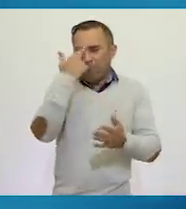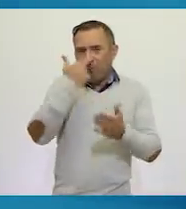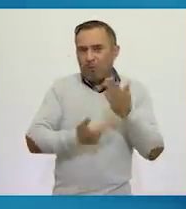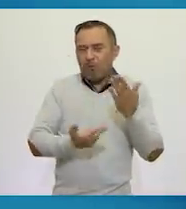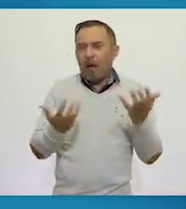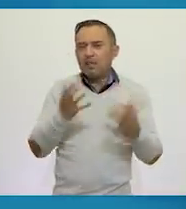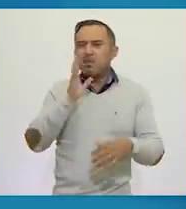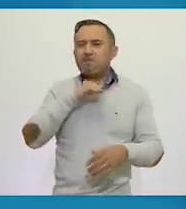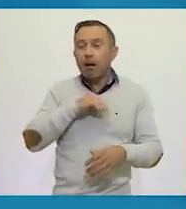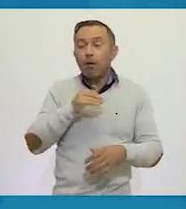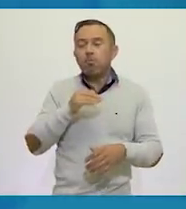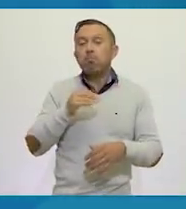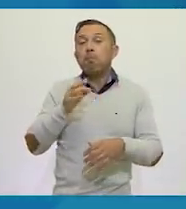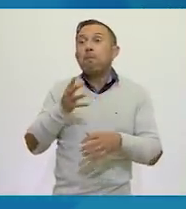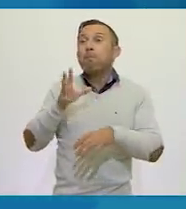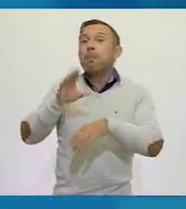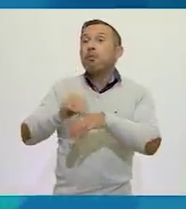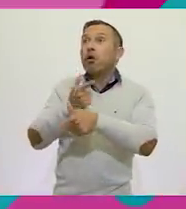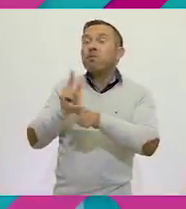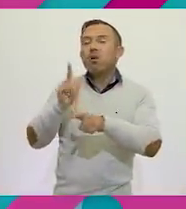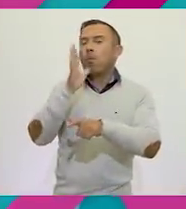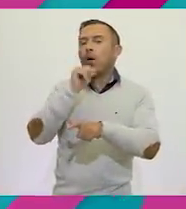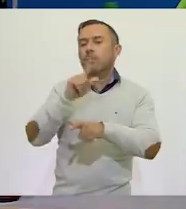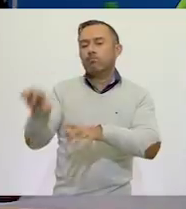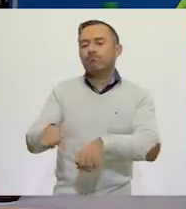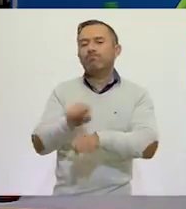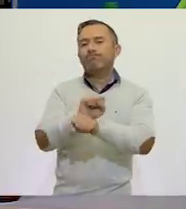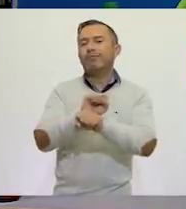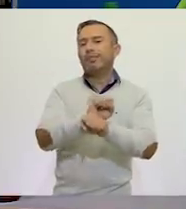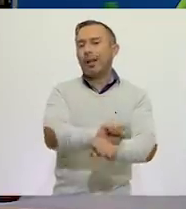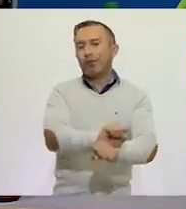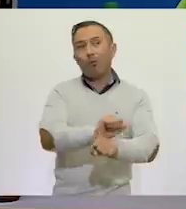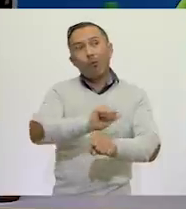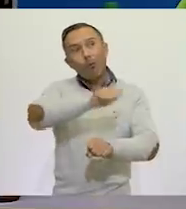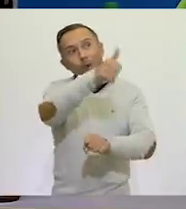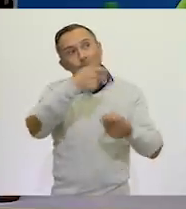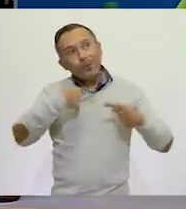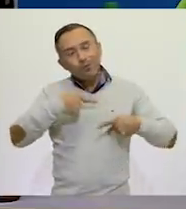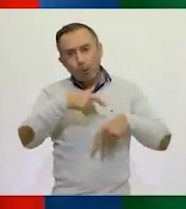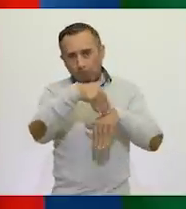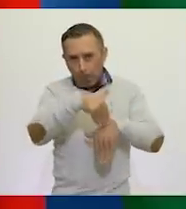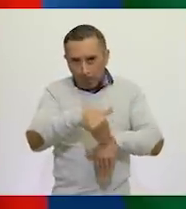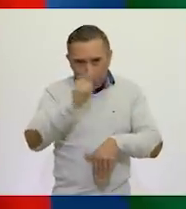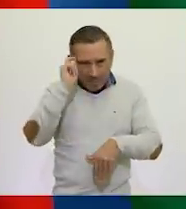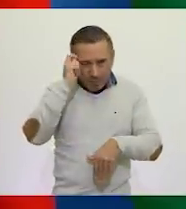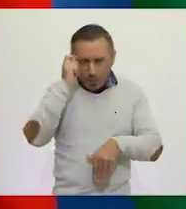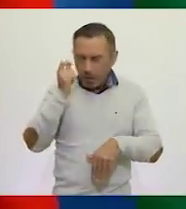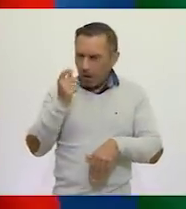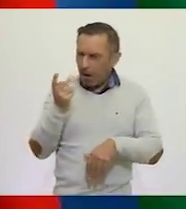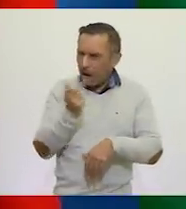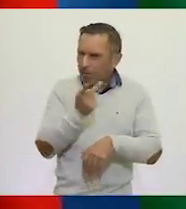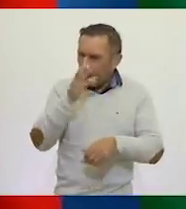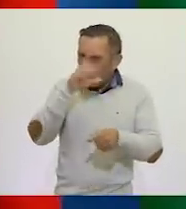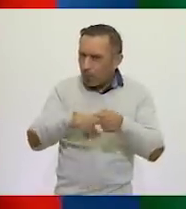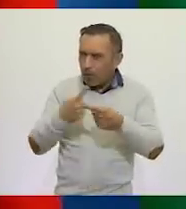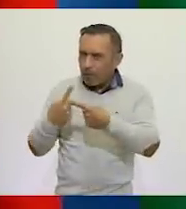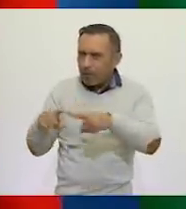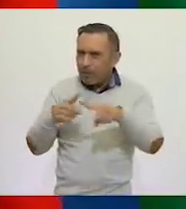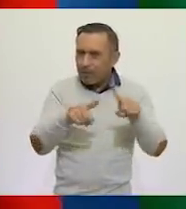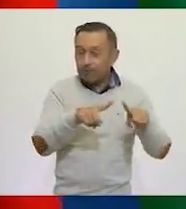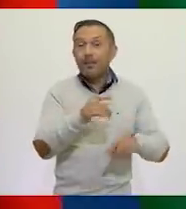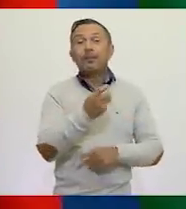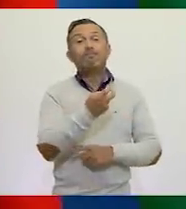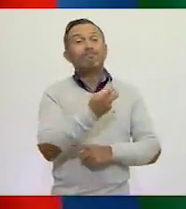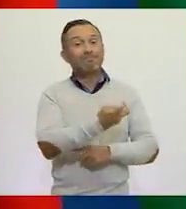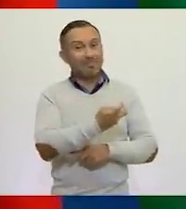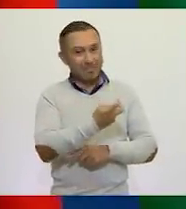ahora debían servir a otra persona. Cada cultura tan distinta, maestra. Así es, Juan Carlos, pero todas ellas son